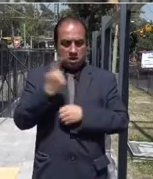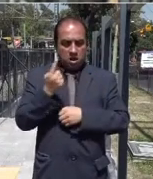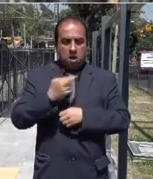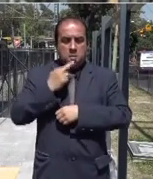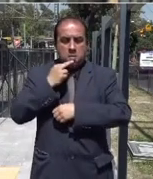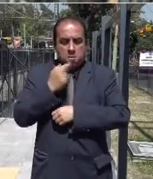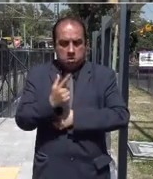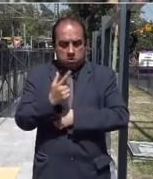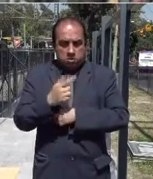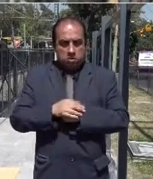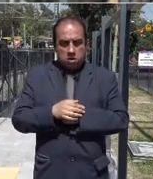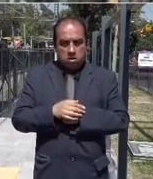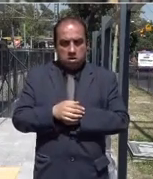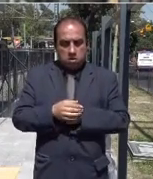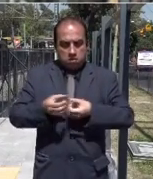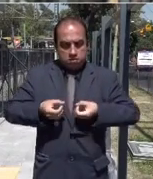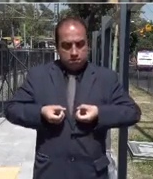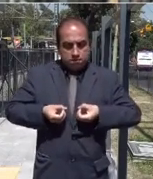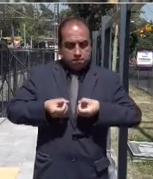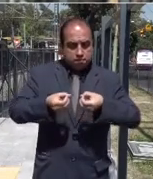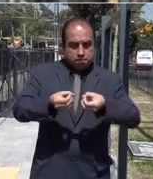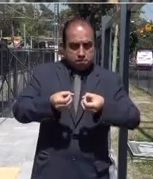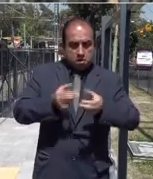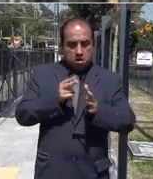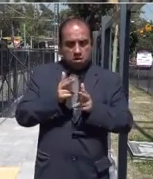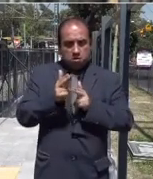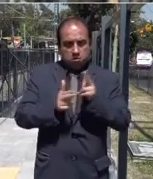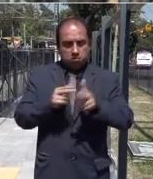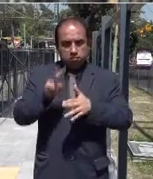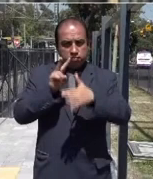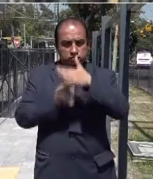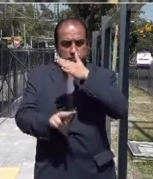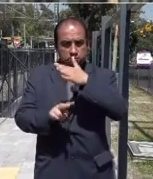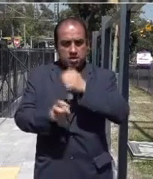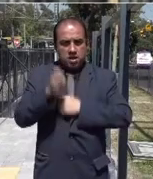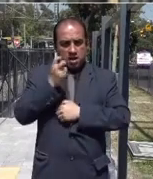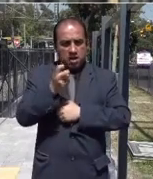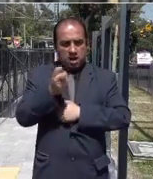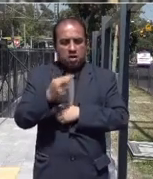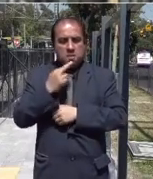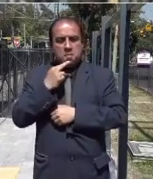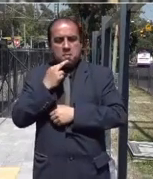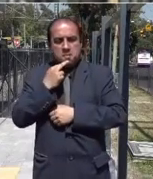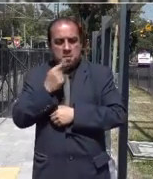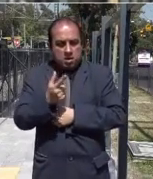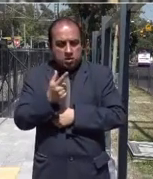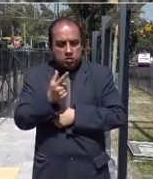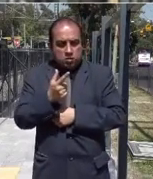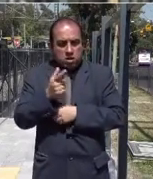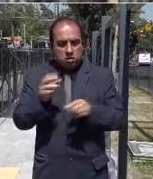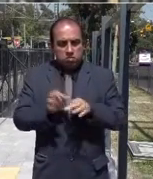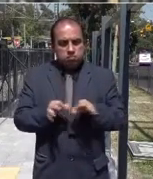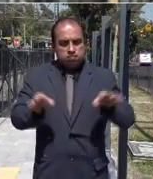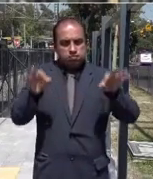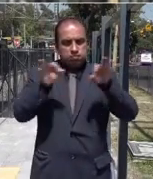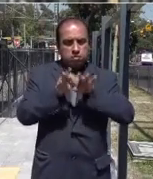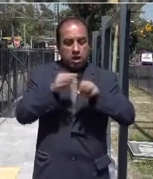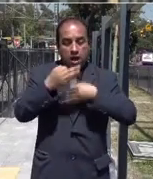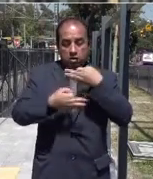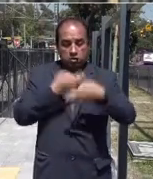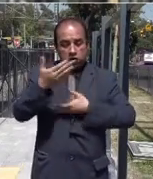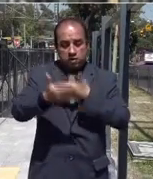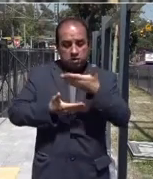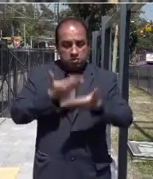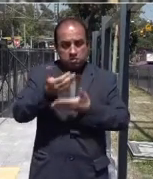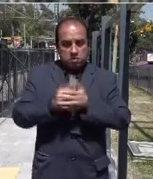mejora de las vías del tren ligero es parte de una mejora sustantiva a todo el servicio de